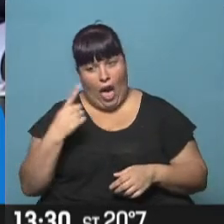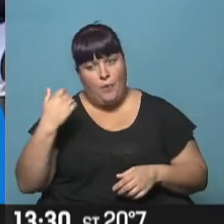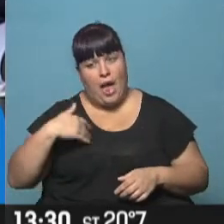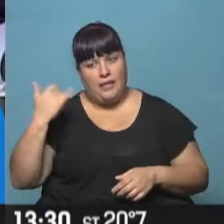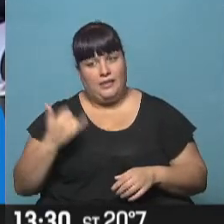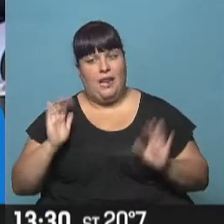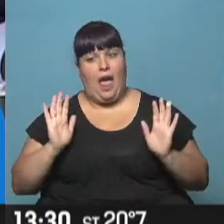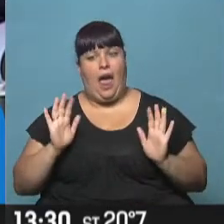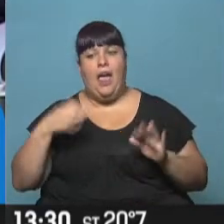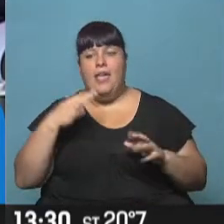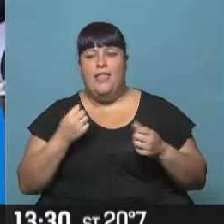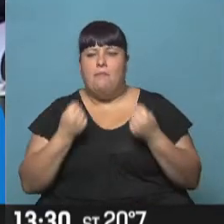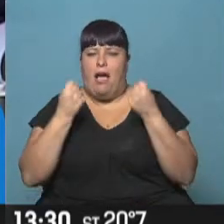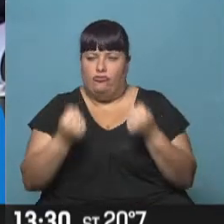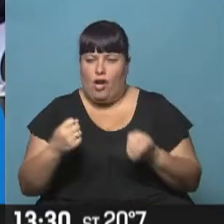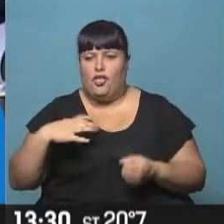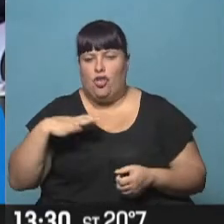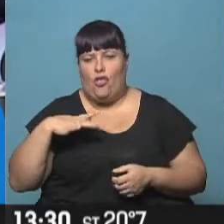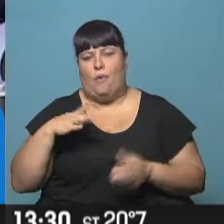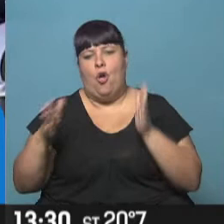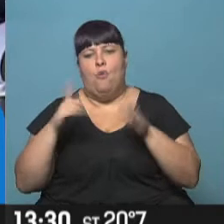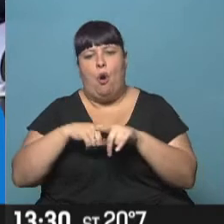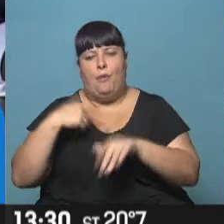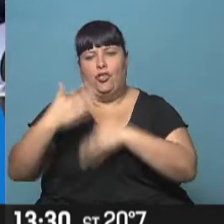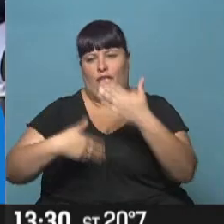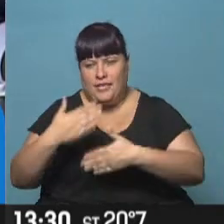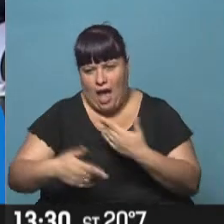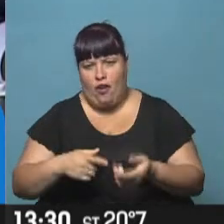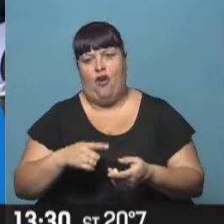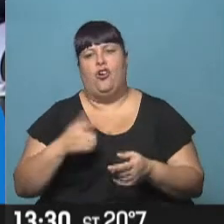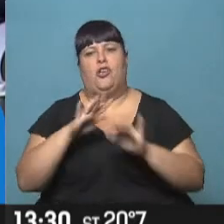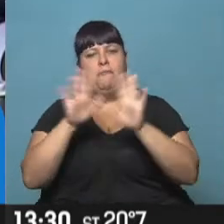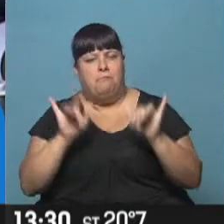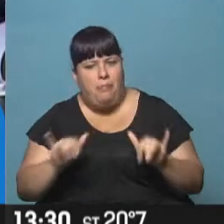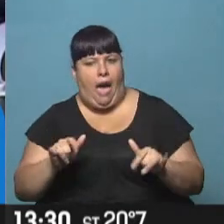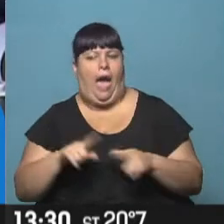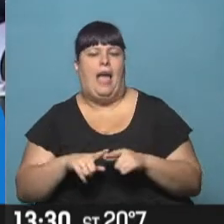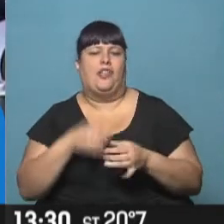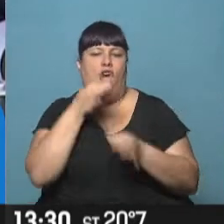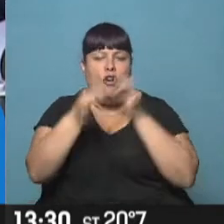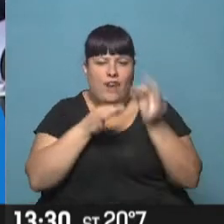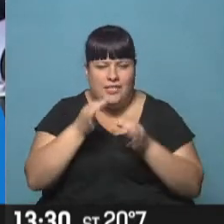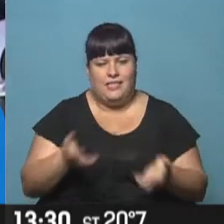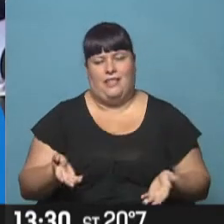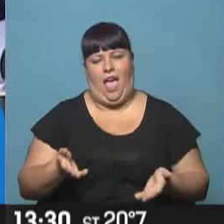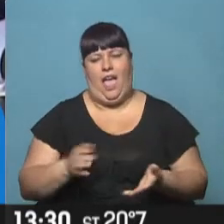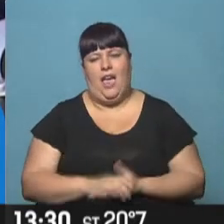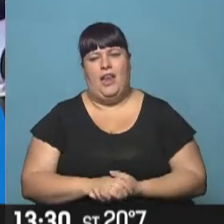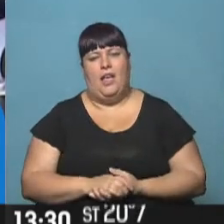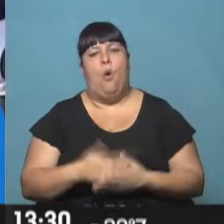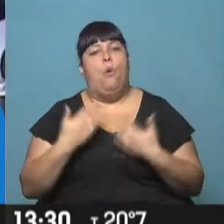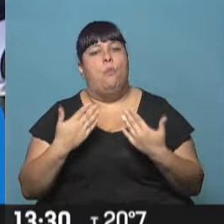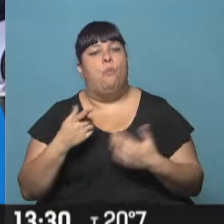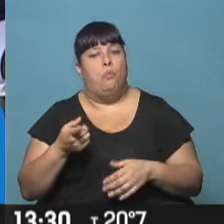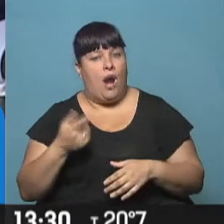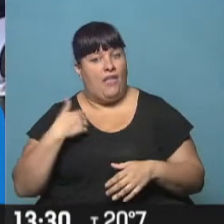país e ir consolidando cada vez más un ciclo de desarrollo, un ciclo de paz, un ciclo de diálogo que